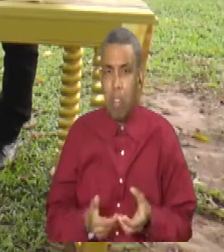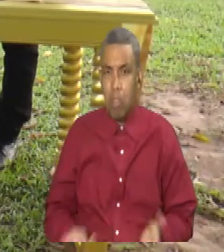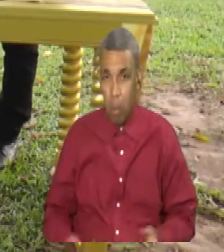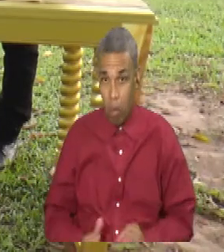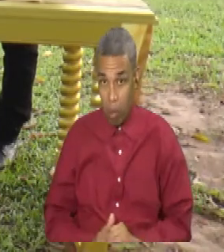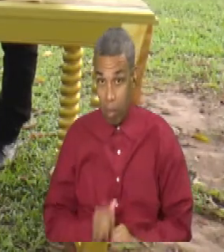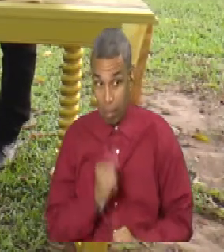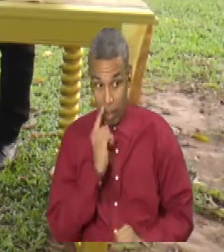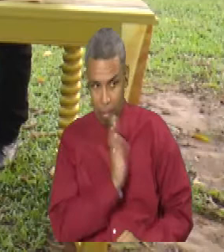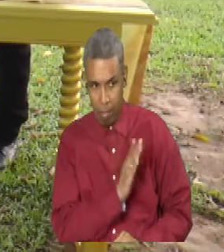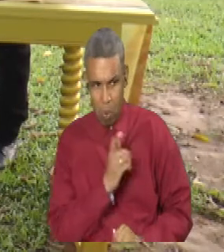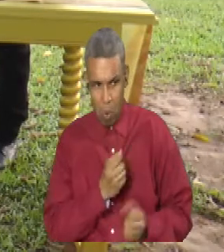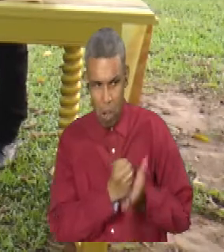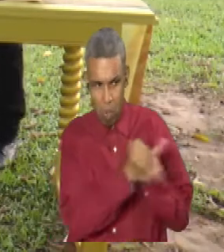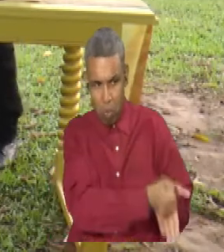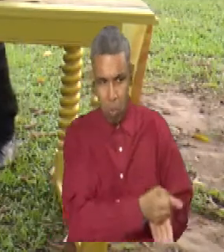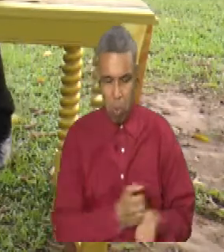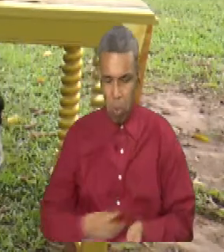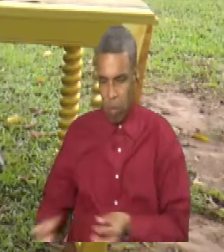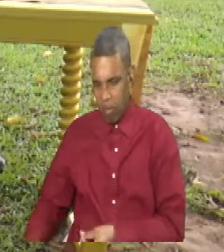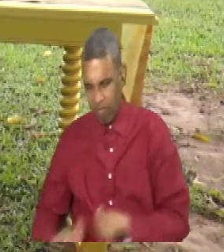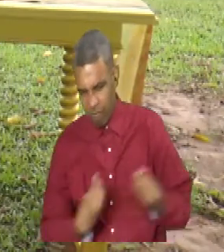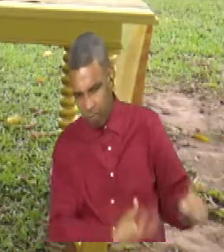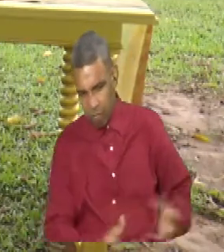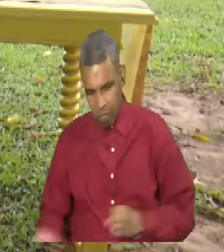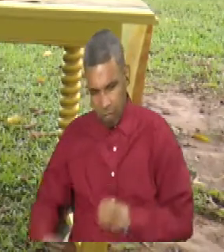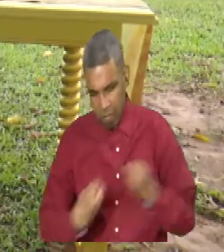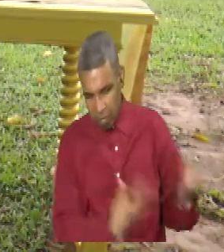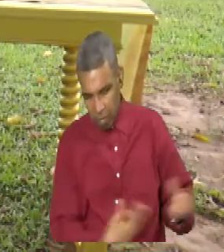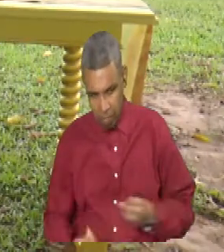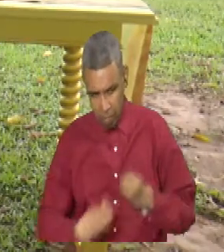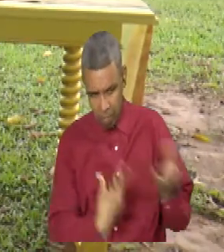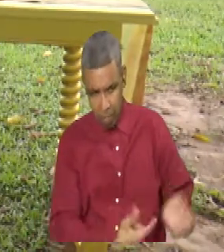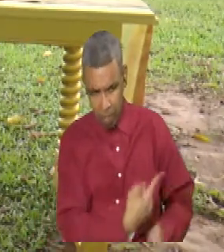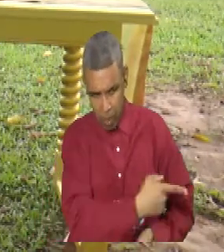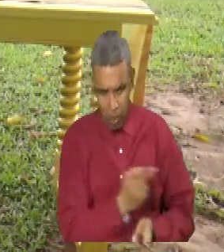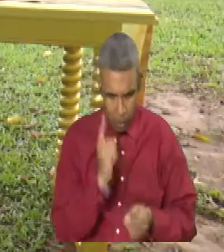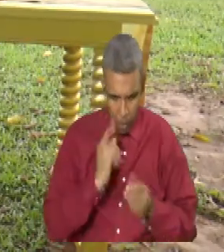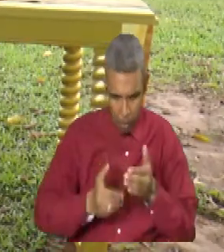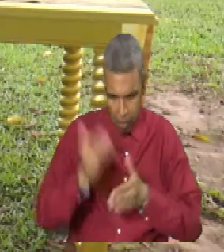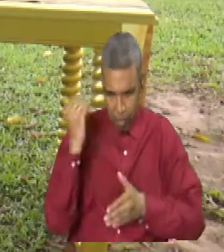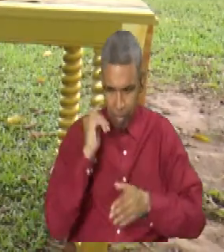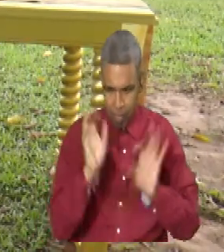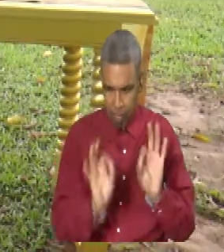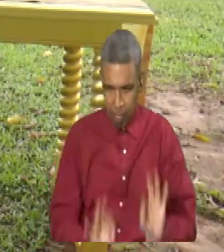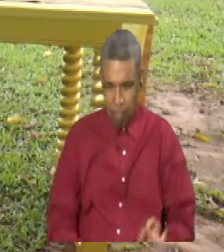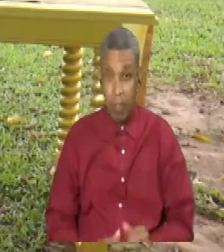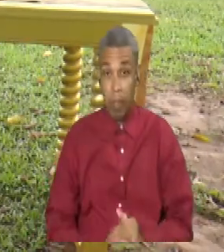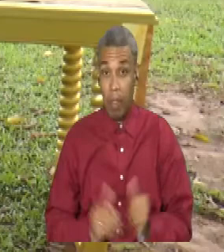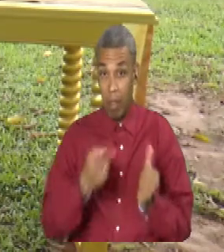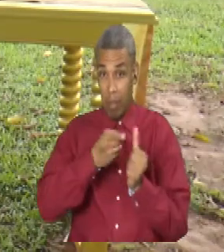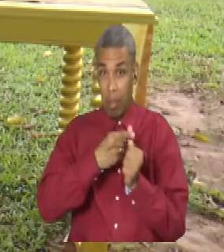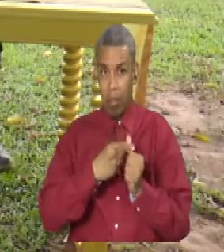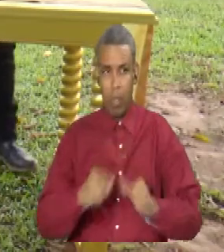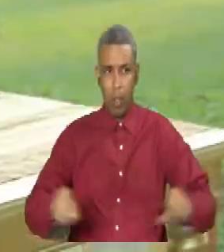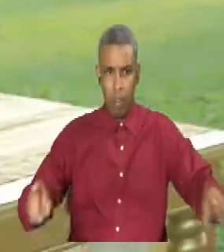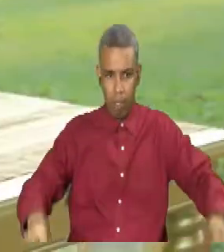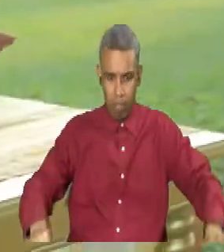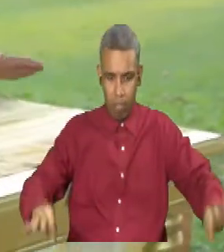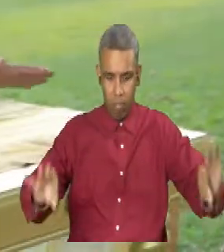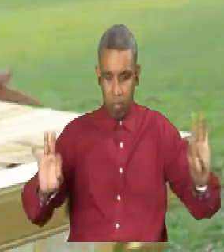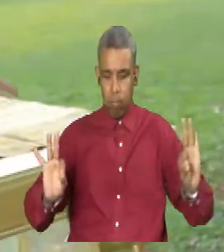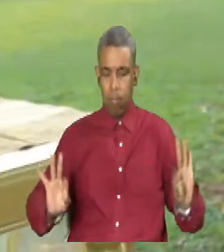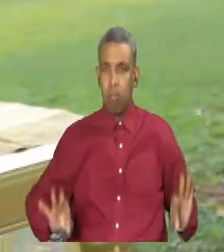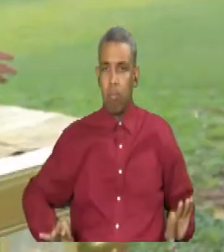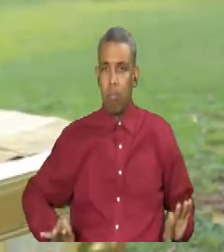podamos mostrarle a nuestros televidentes. Okay. Lo primero es poner un mantel En este caso vamos a utilizar un camino de mesa, es tener